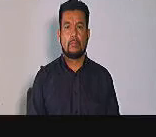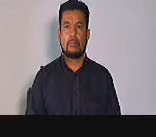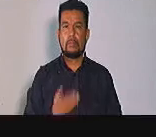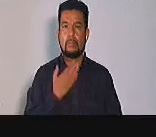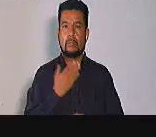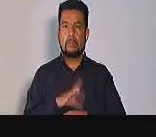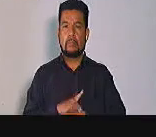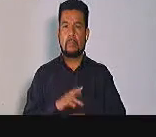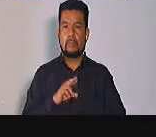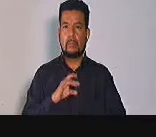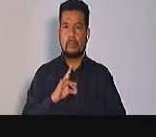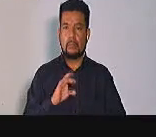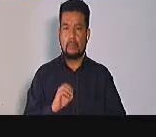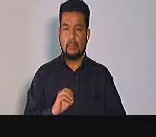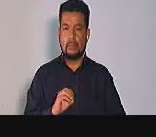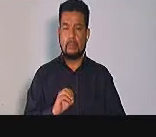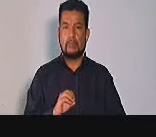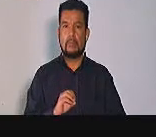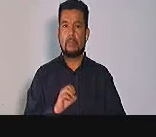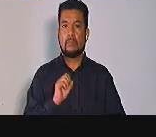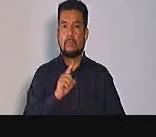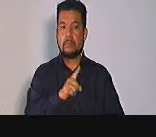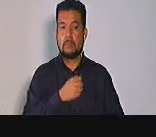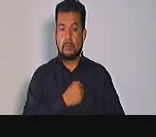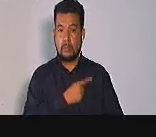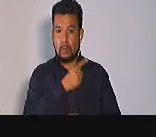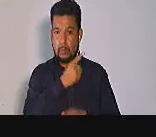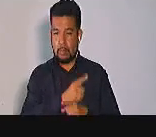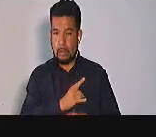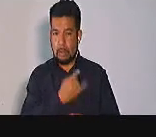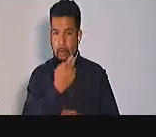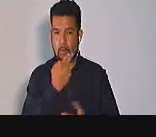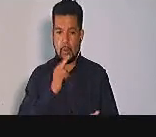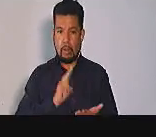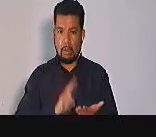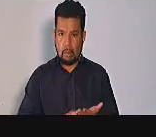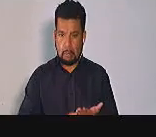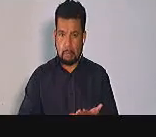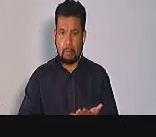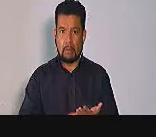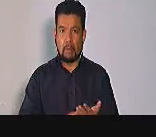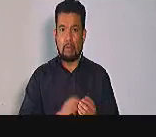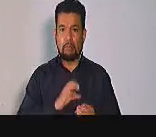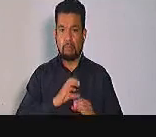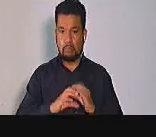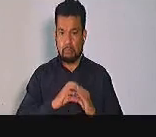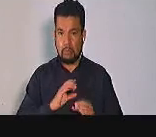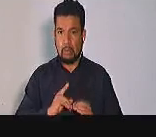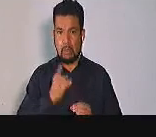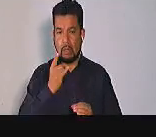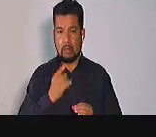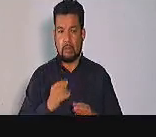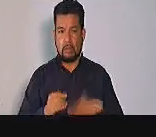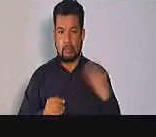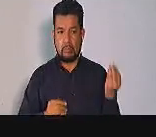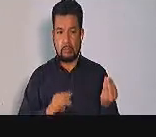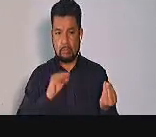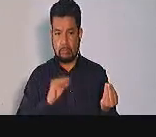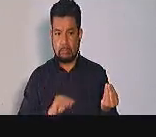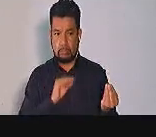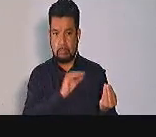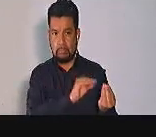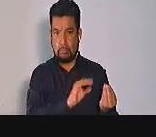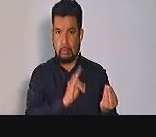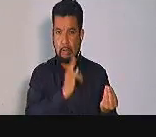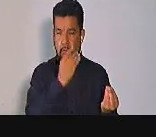Gracias, doctor Ricardo. Me confirma si hay algún comunicado, alguna comunicación para colocarlo en conocimiento